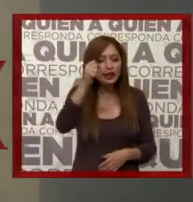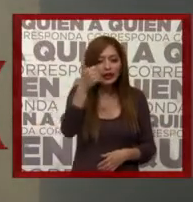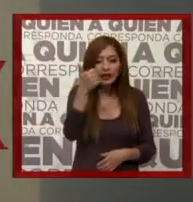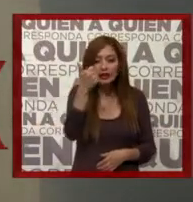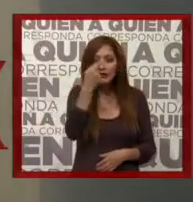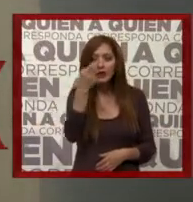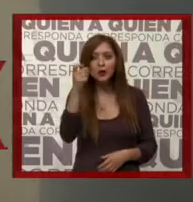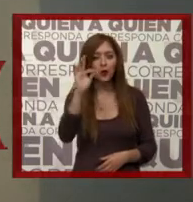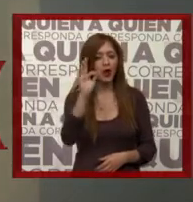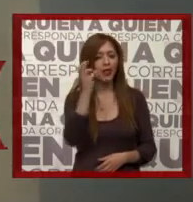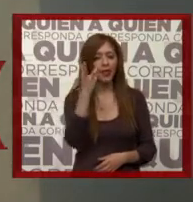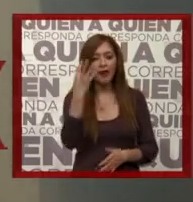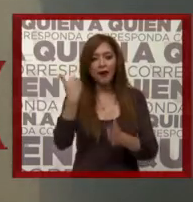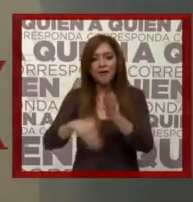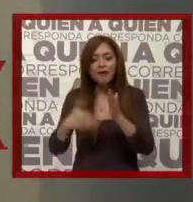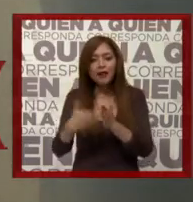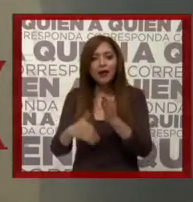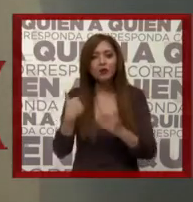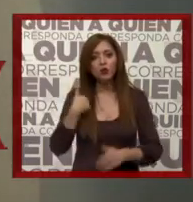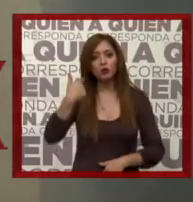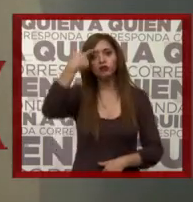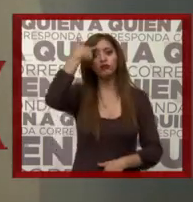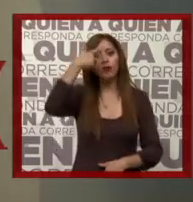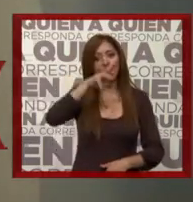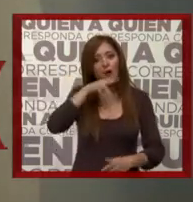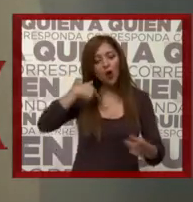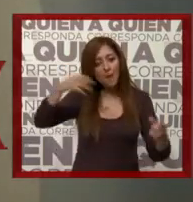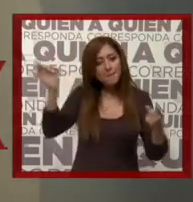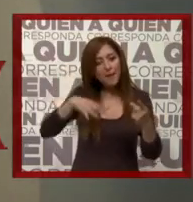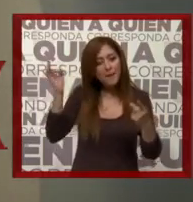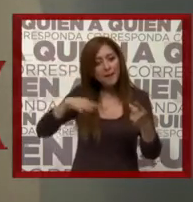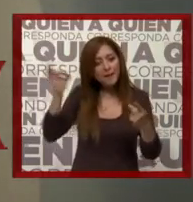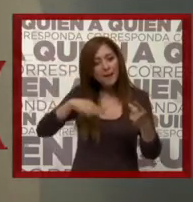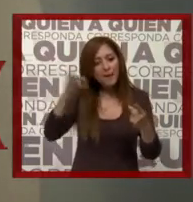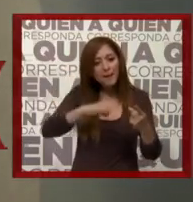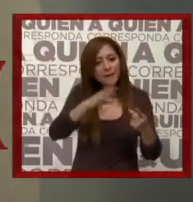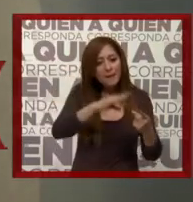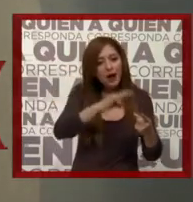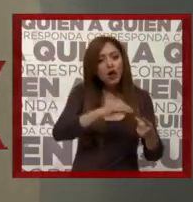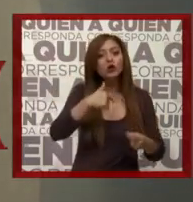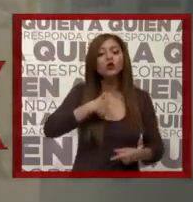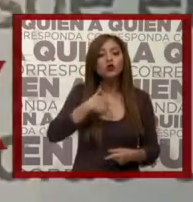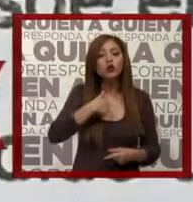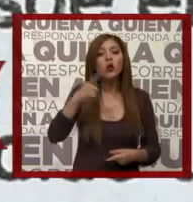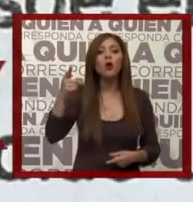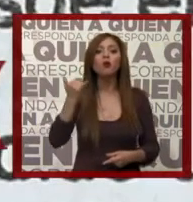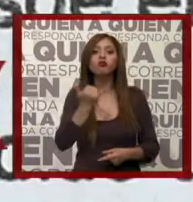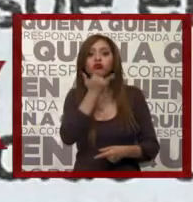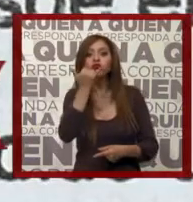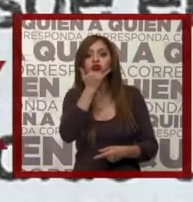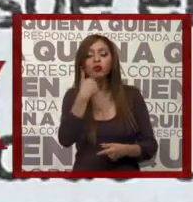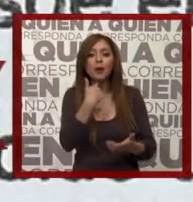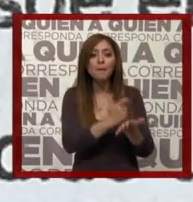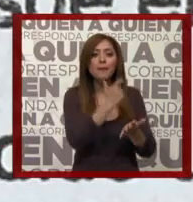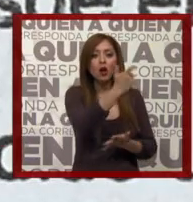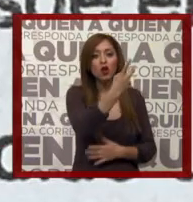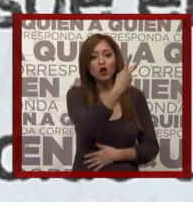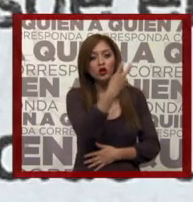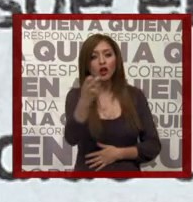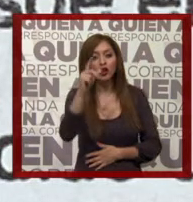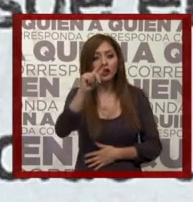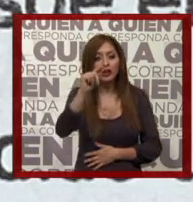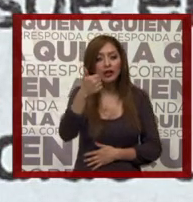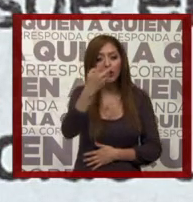266.143 pesos. Y entonces pues decidí juntar la cantidad y yo hice erróneamente un depósito por